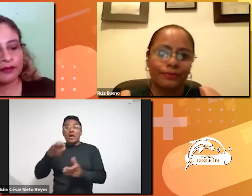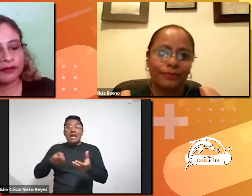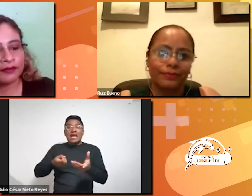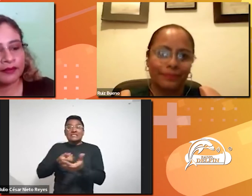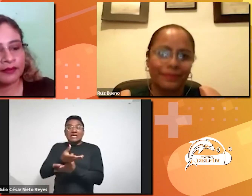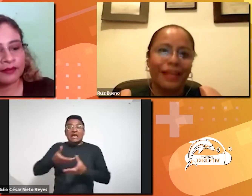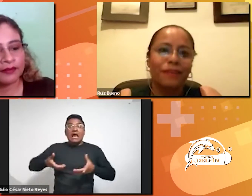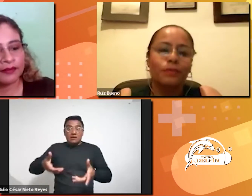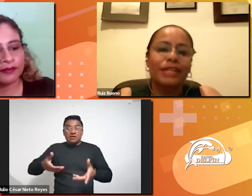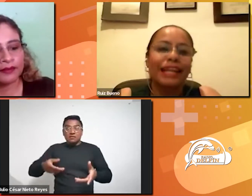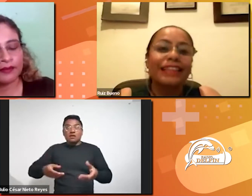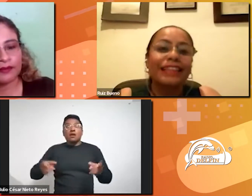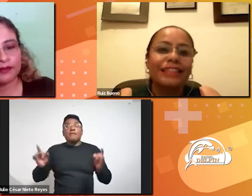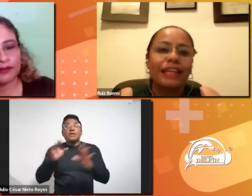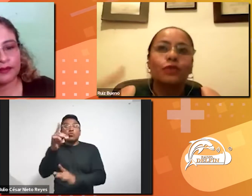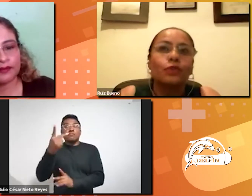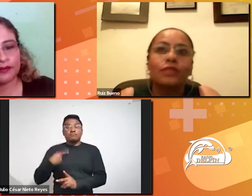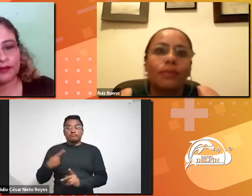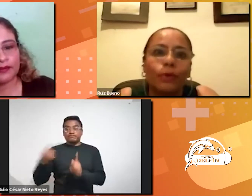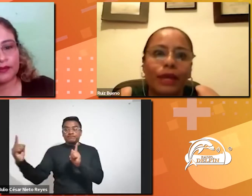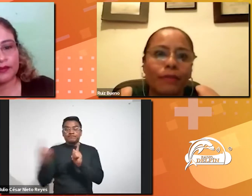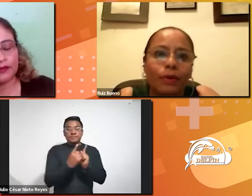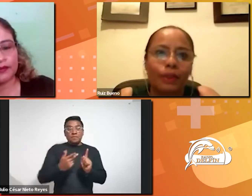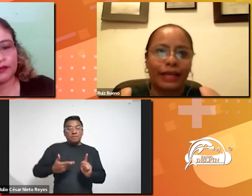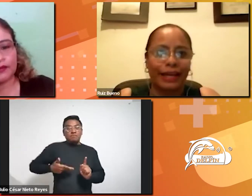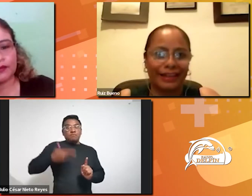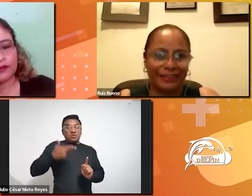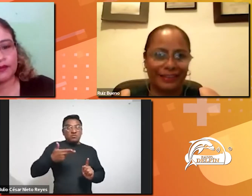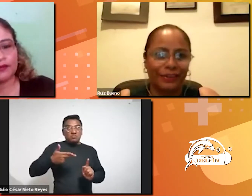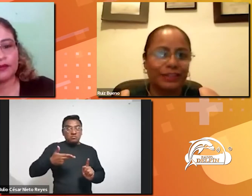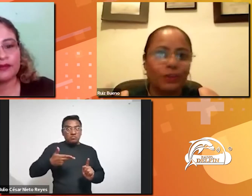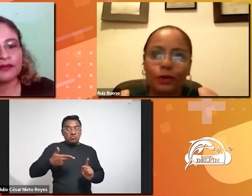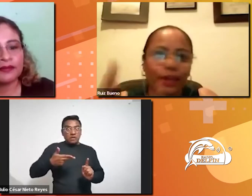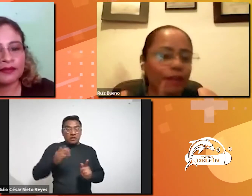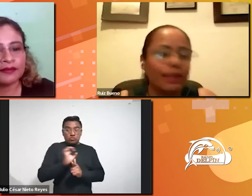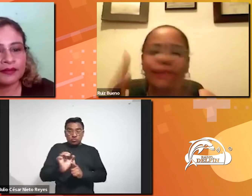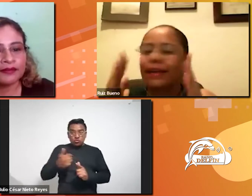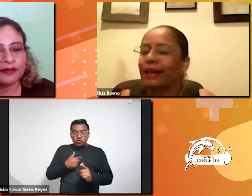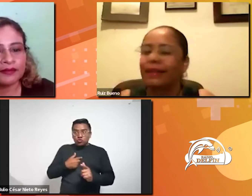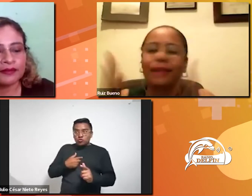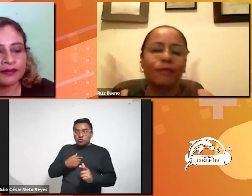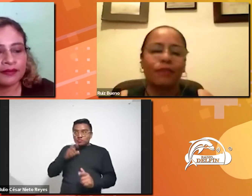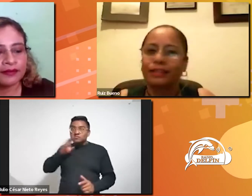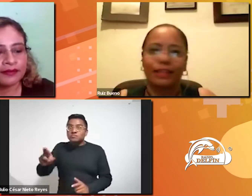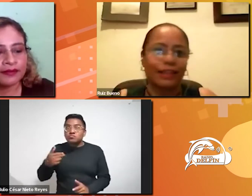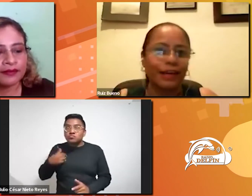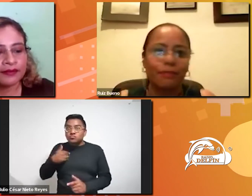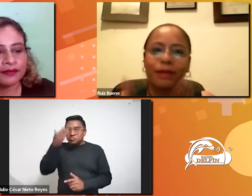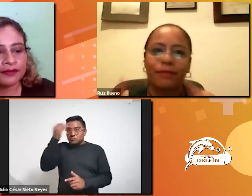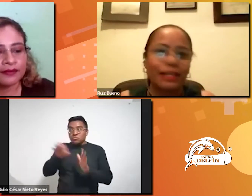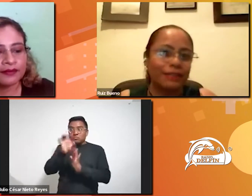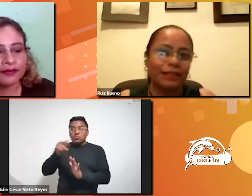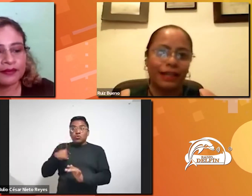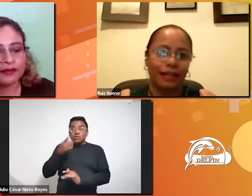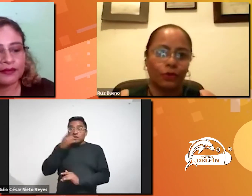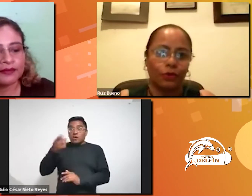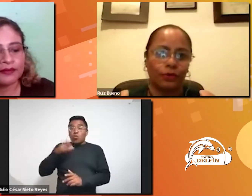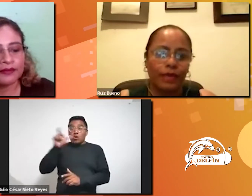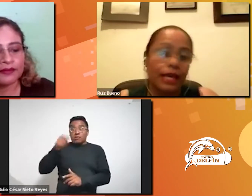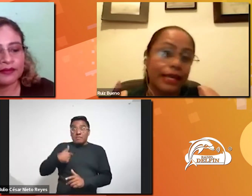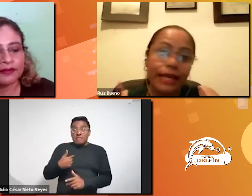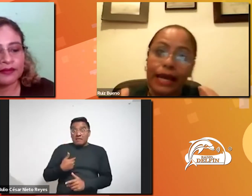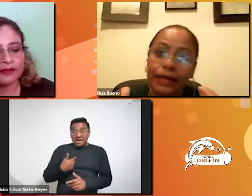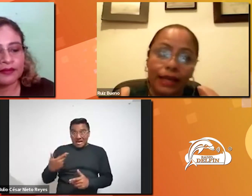mano, mucha gente dice, yo no sé por qué lo ataqué, ¿no? Si yo toda la vida dije que el día que me fueron a asaltar, les iba a entregar